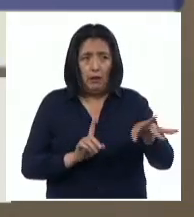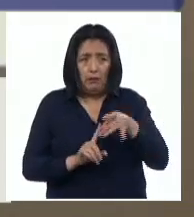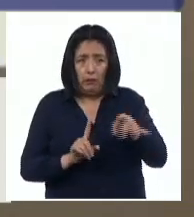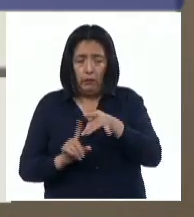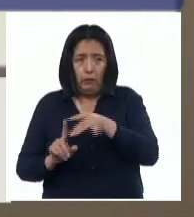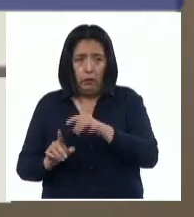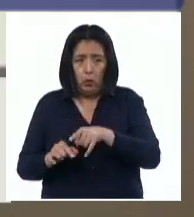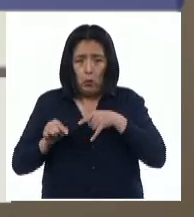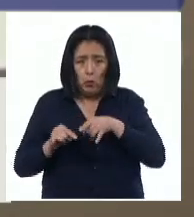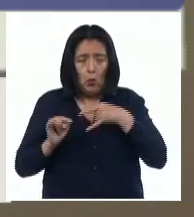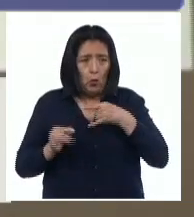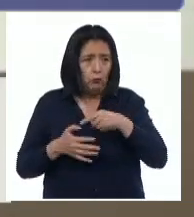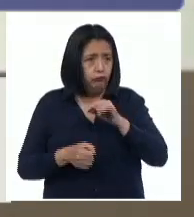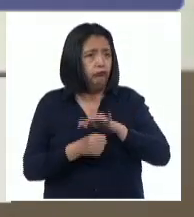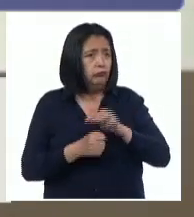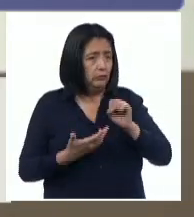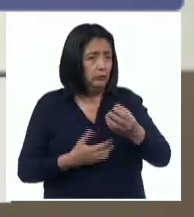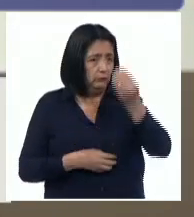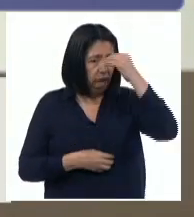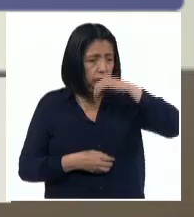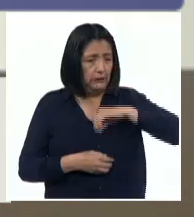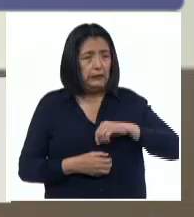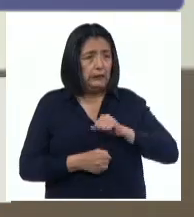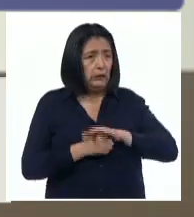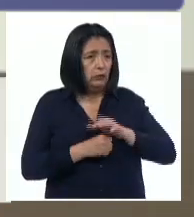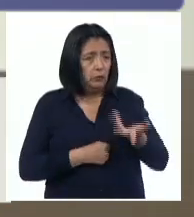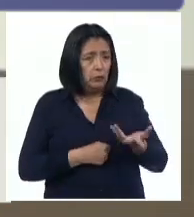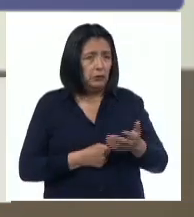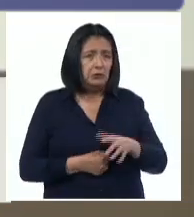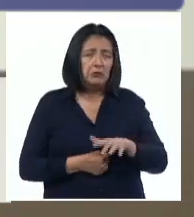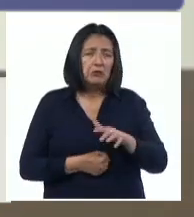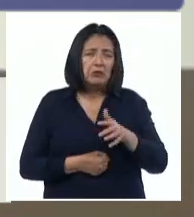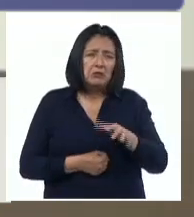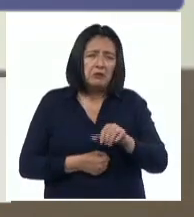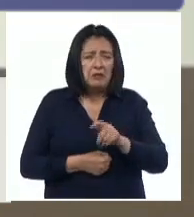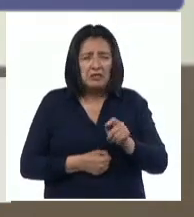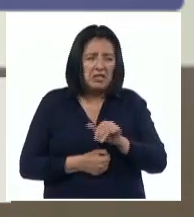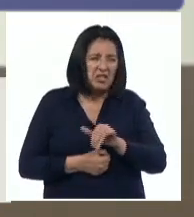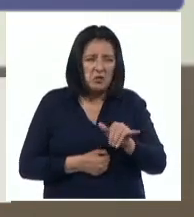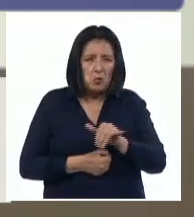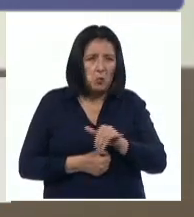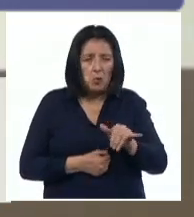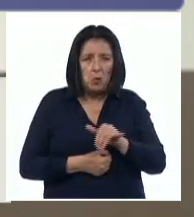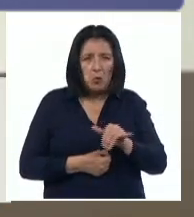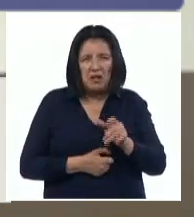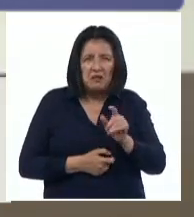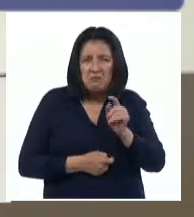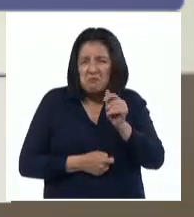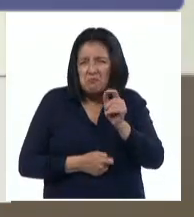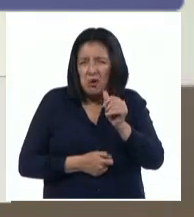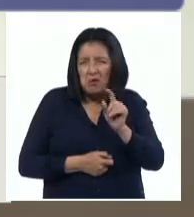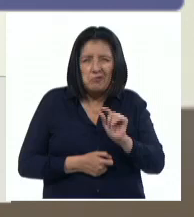contaminadas, infectadas, que tenían el virus, eran relativamente similares, con pequeñas